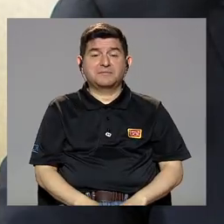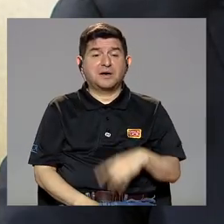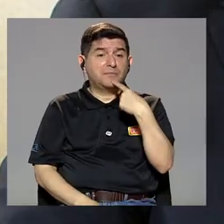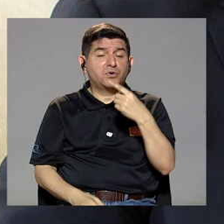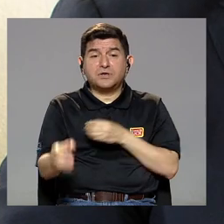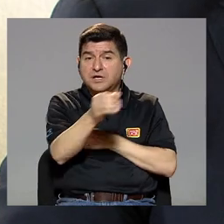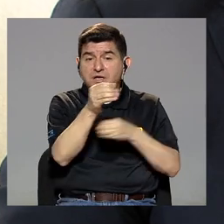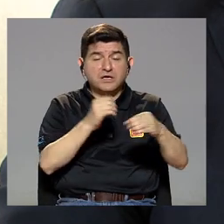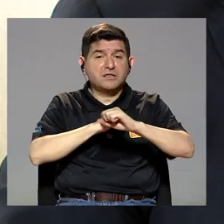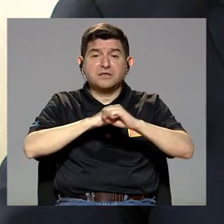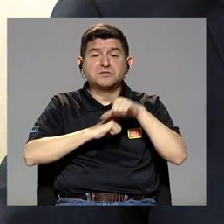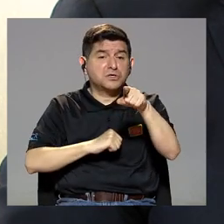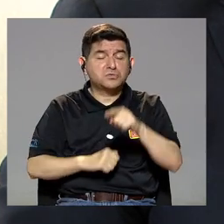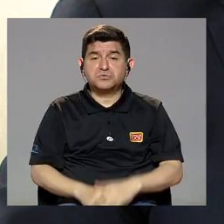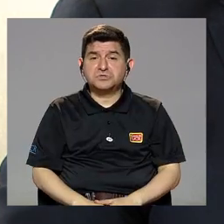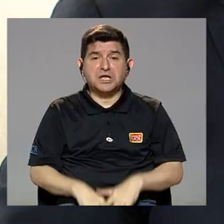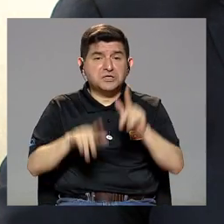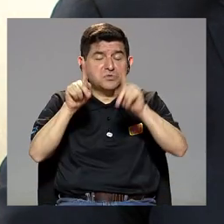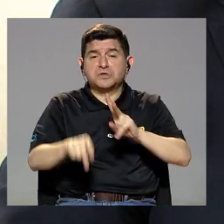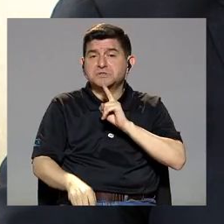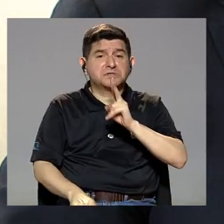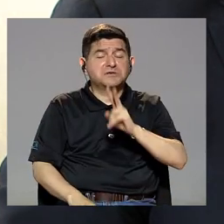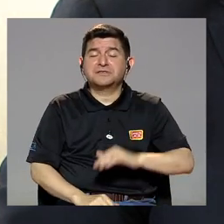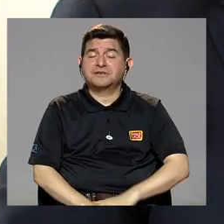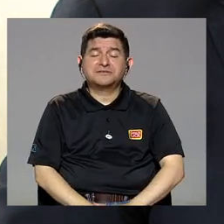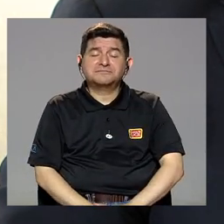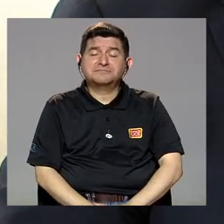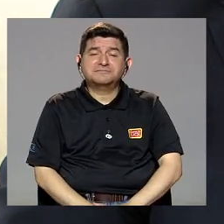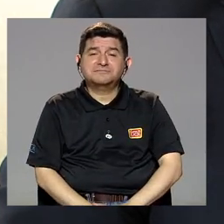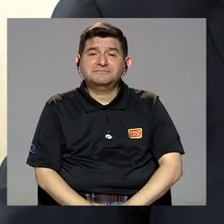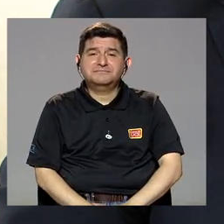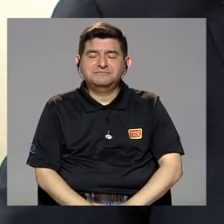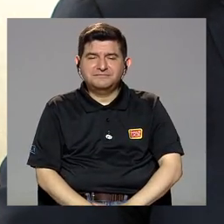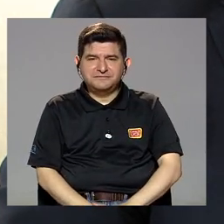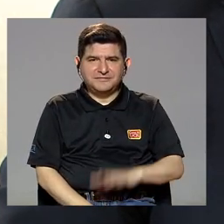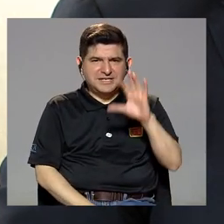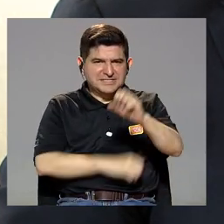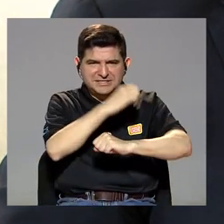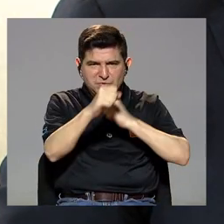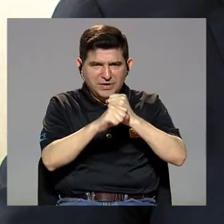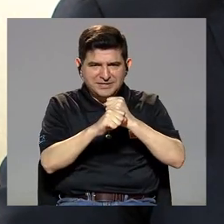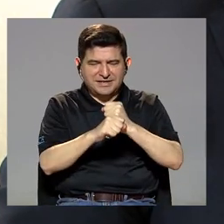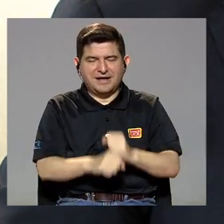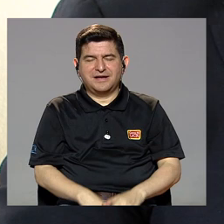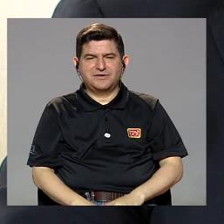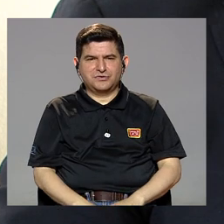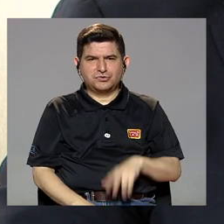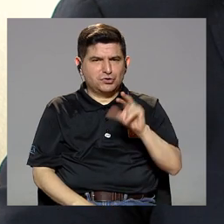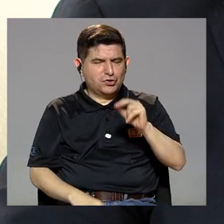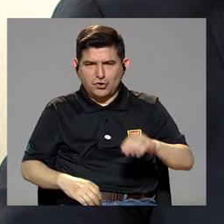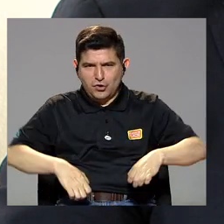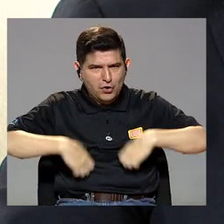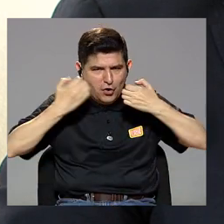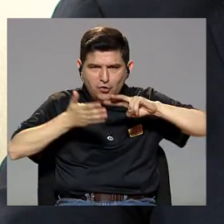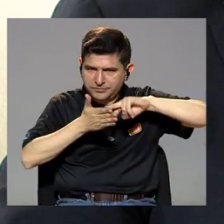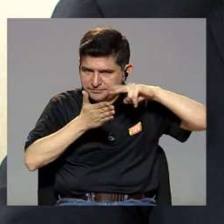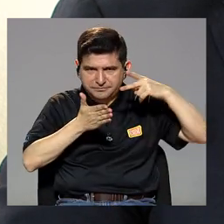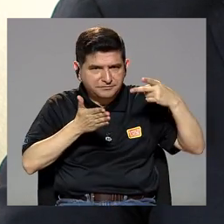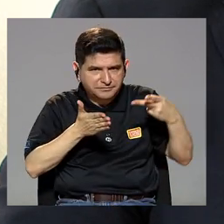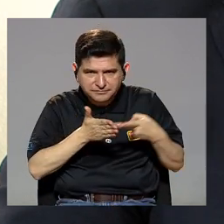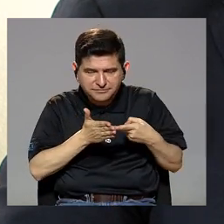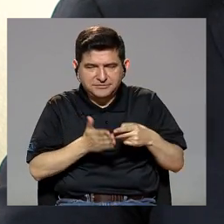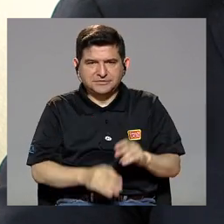ustedes no existe imagínense que que 50 años y no existir eso era algo